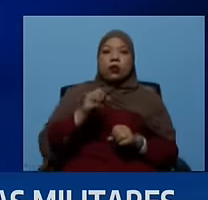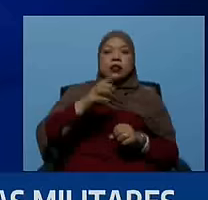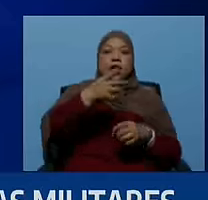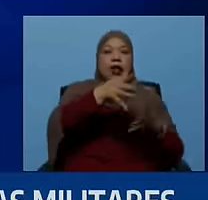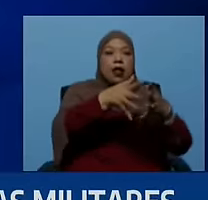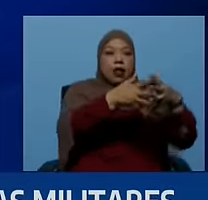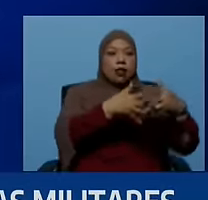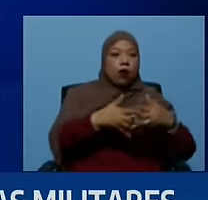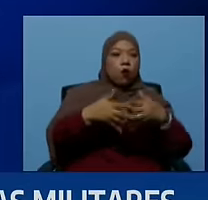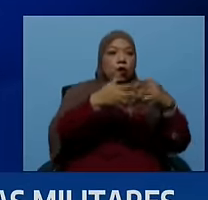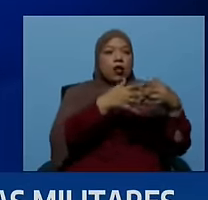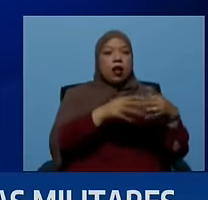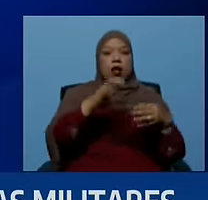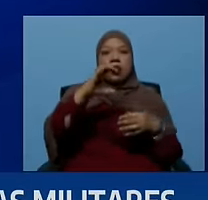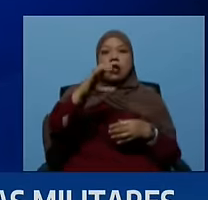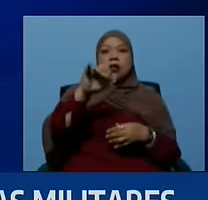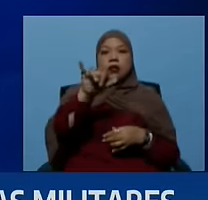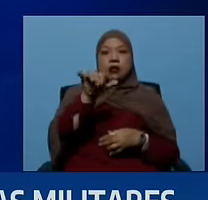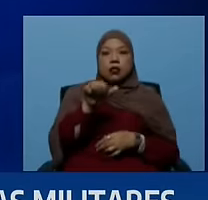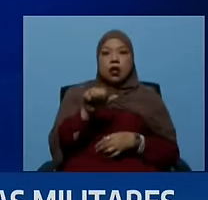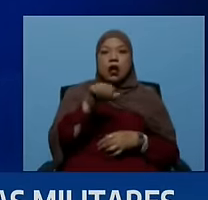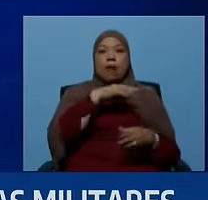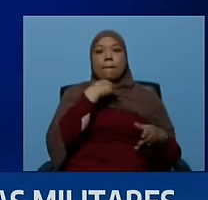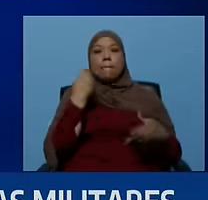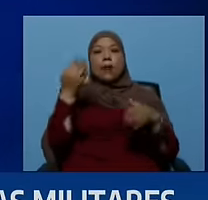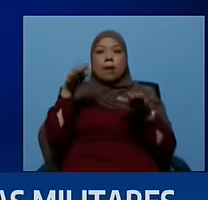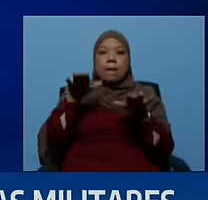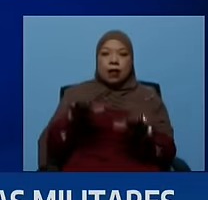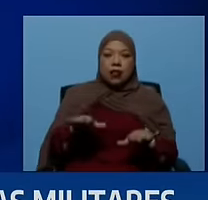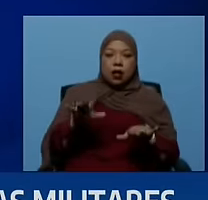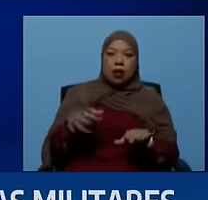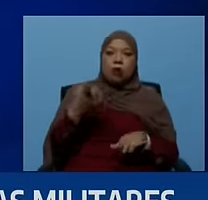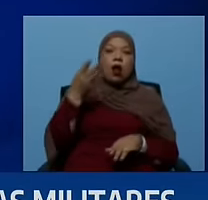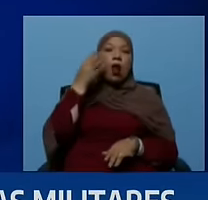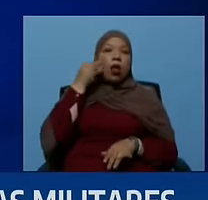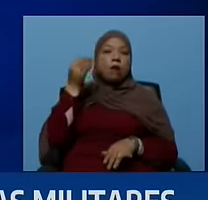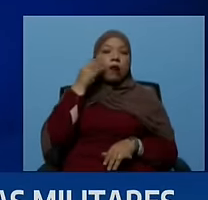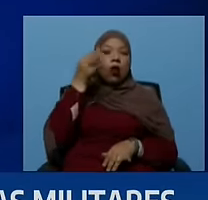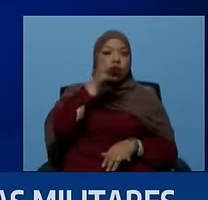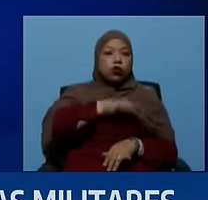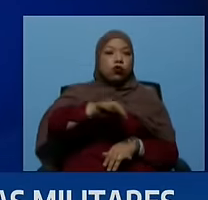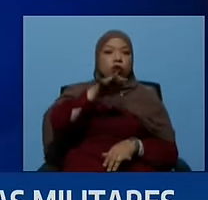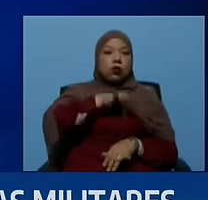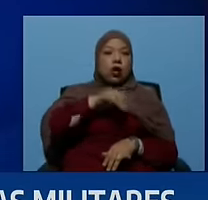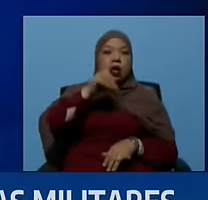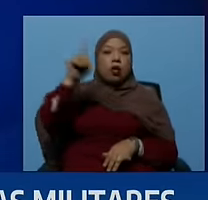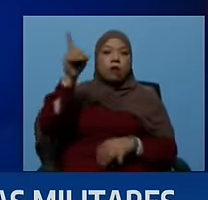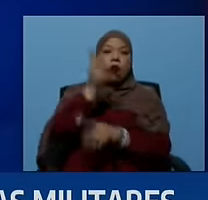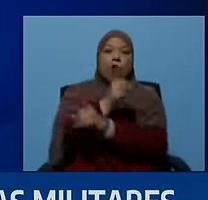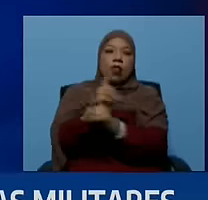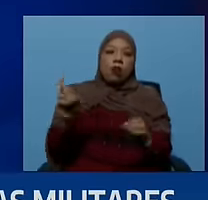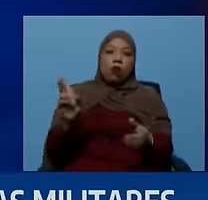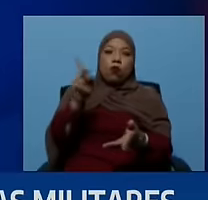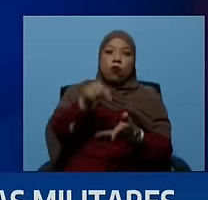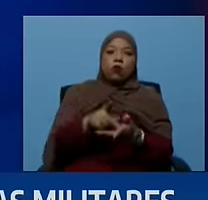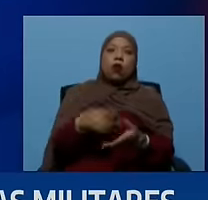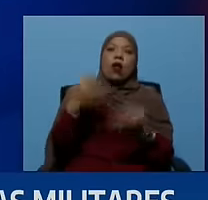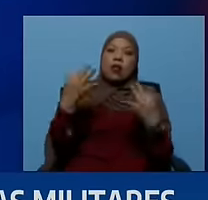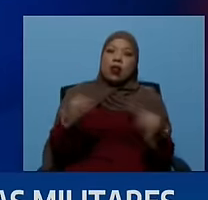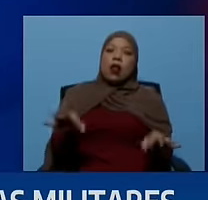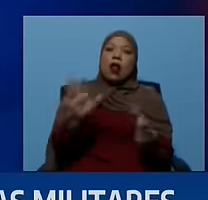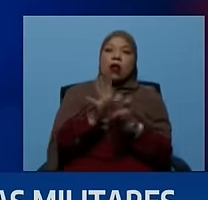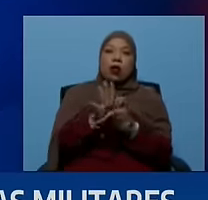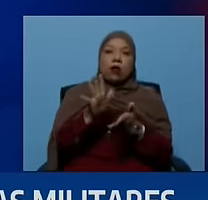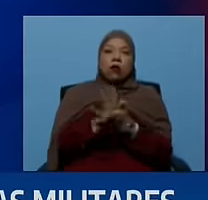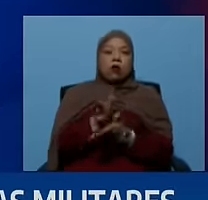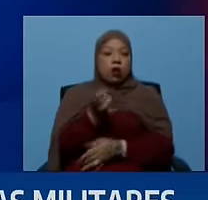cía para matar de Tajo la primera experiencia democrática electoral y pacífica que